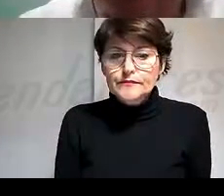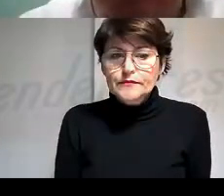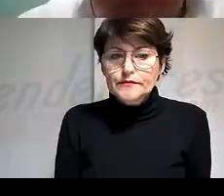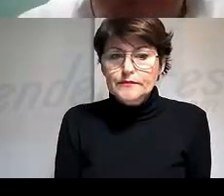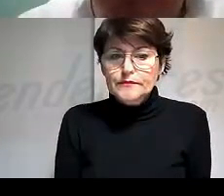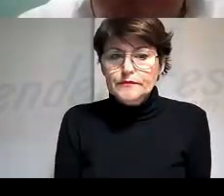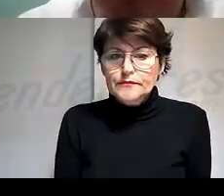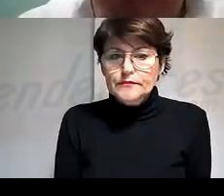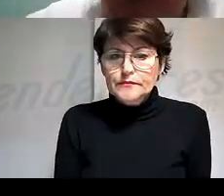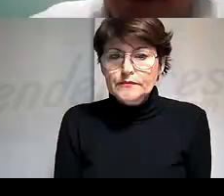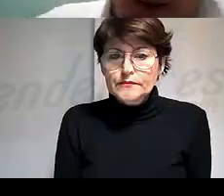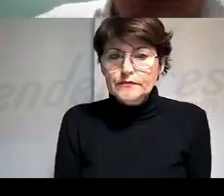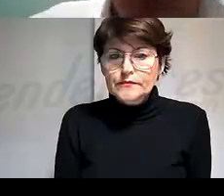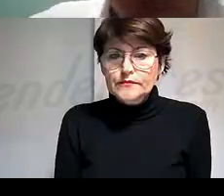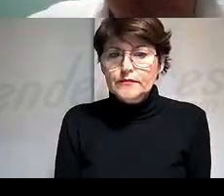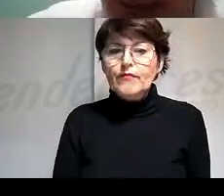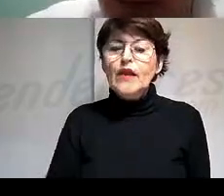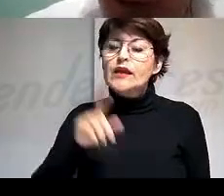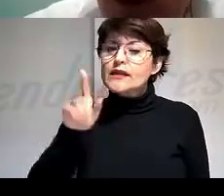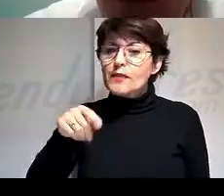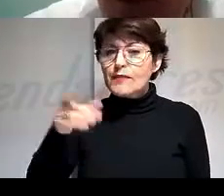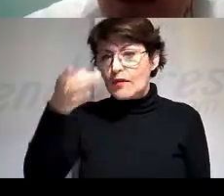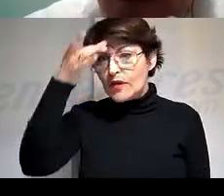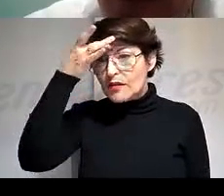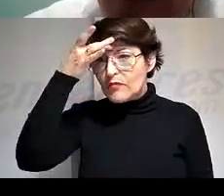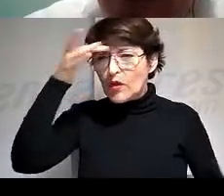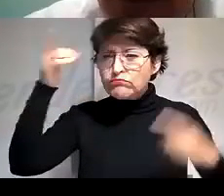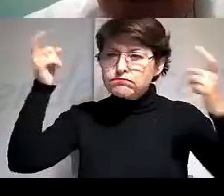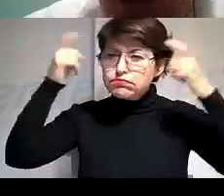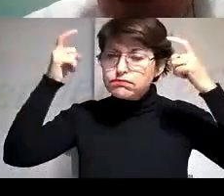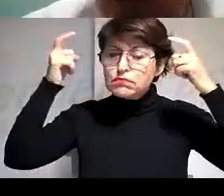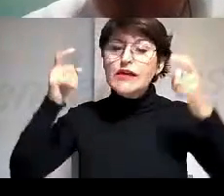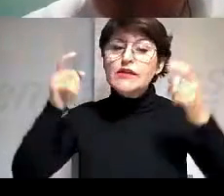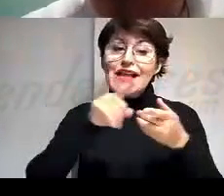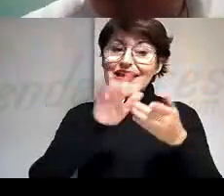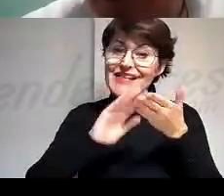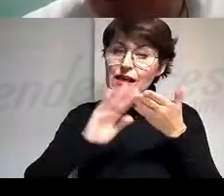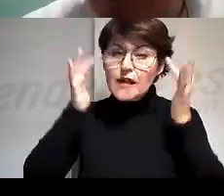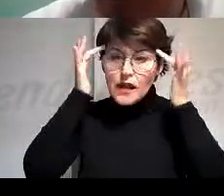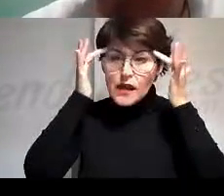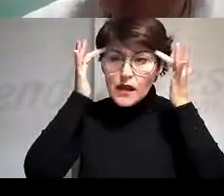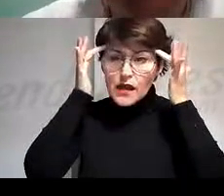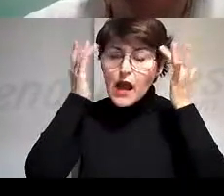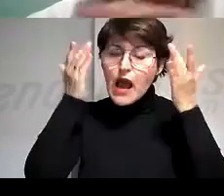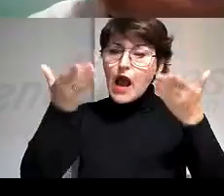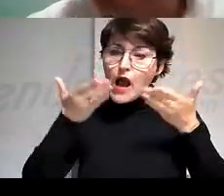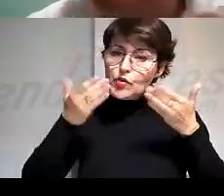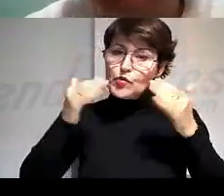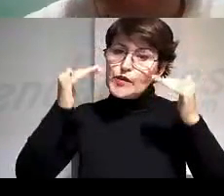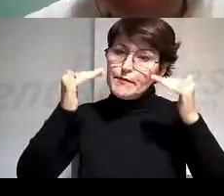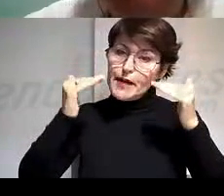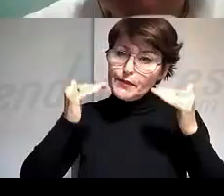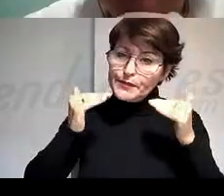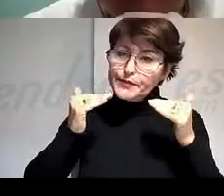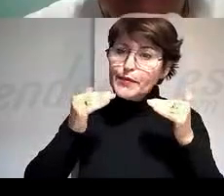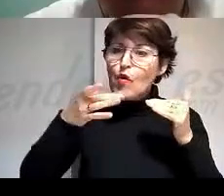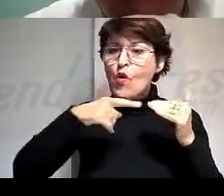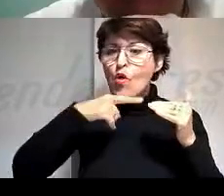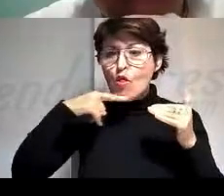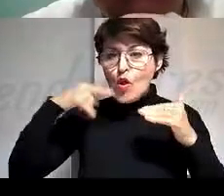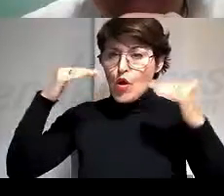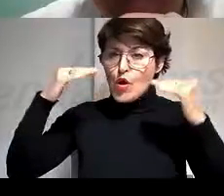La cefalea masajeando las sienes que comentábamos antes en el mentol. El mentol tiene, una de las indicaciones que tiene, o una de las atribuciones de salud que tiene